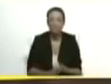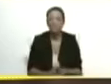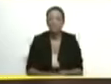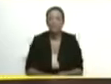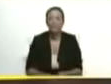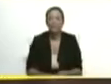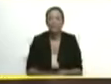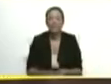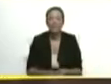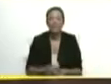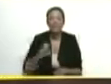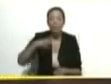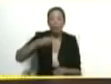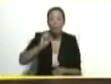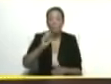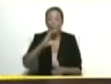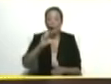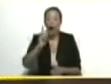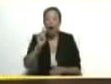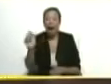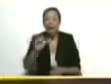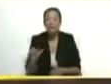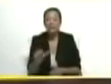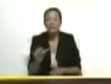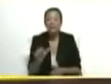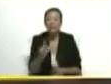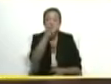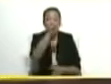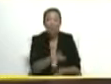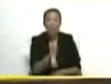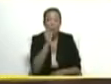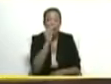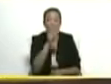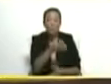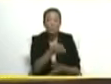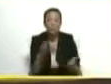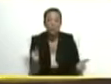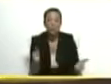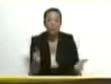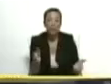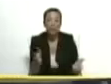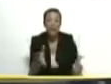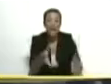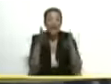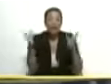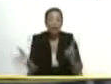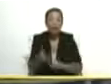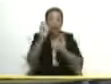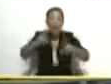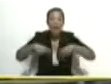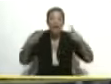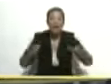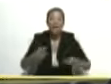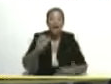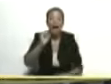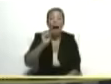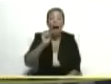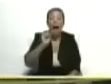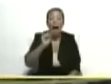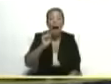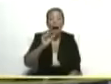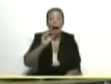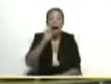Y el podcast con el rescatado y renacido Alex Satt, ¿quién lo